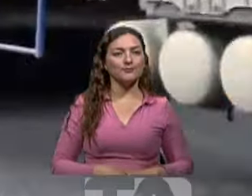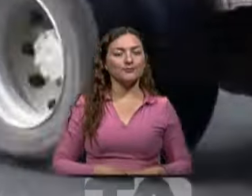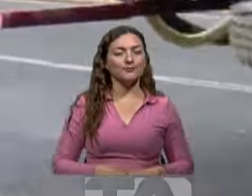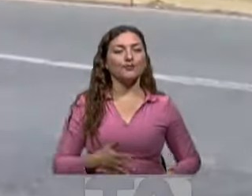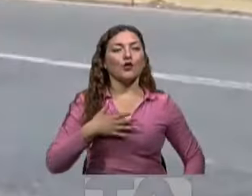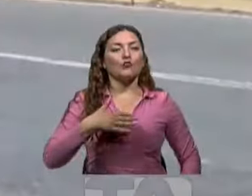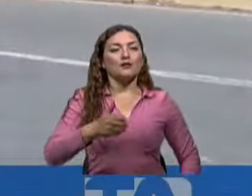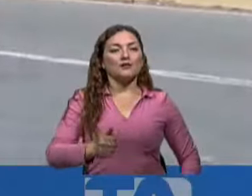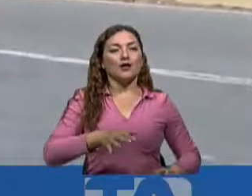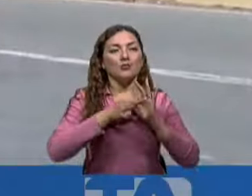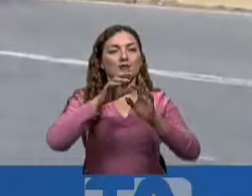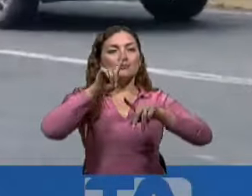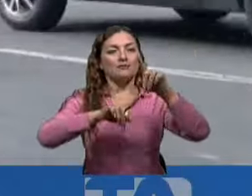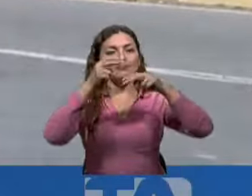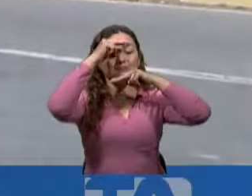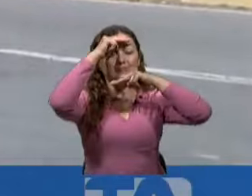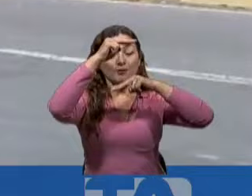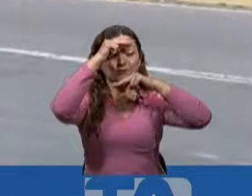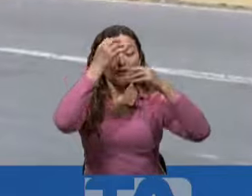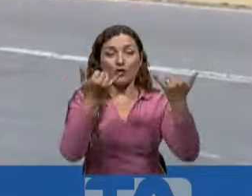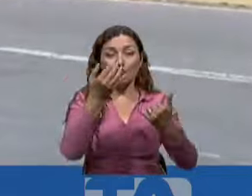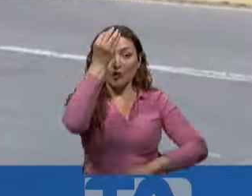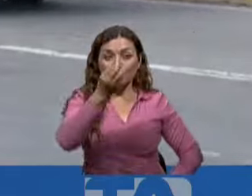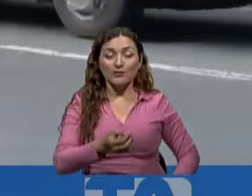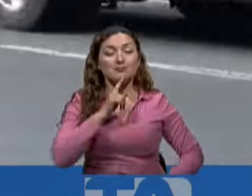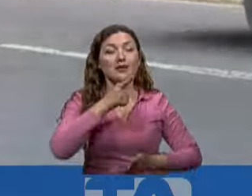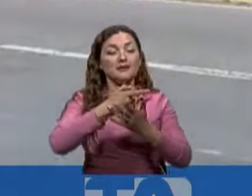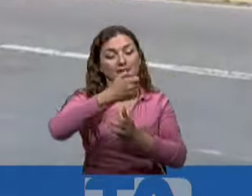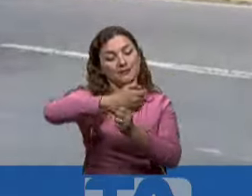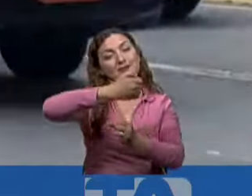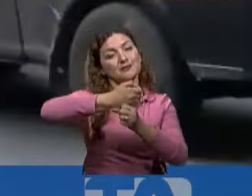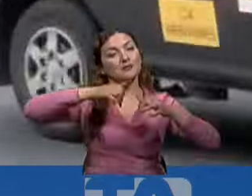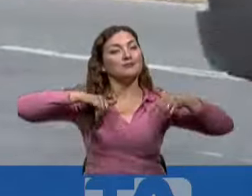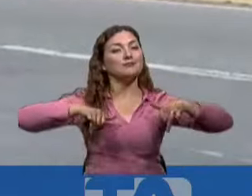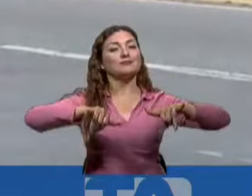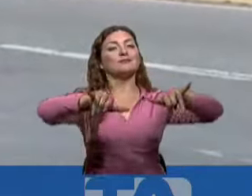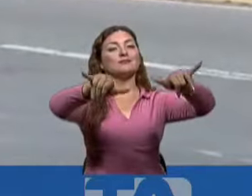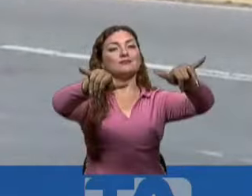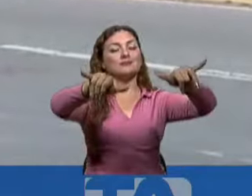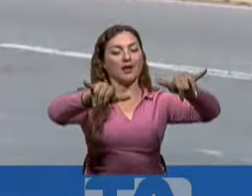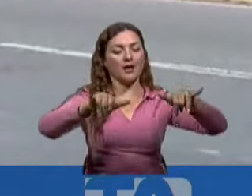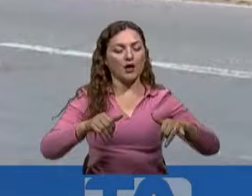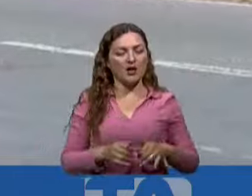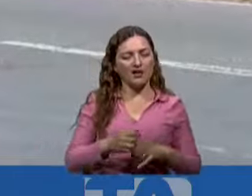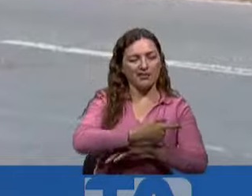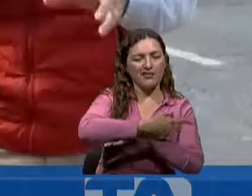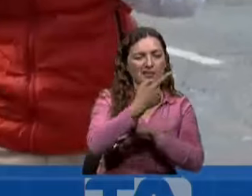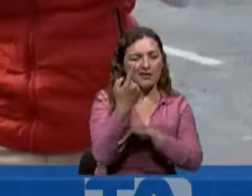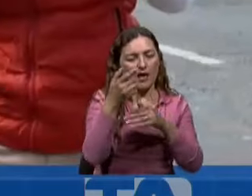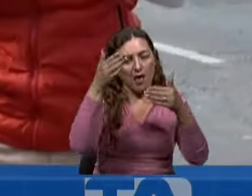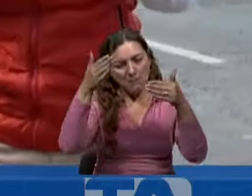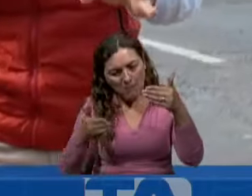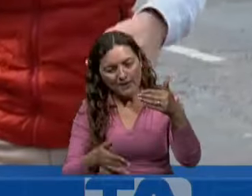¿Qué tal, compañeras, amigos televidentes? Muy buenos días. Esos trabajos se extenderán durante 120